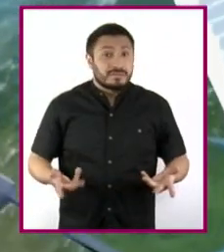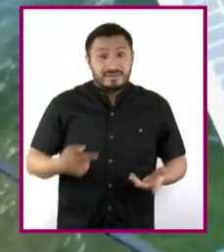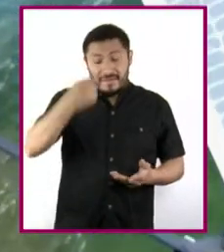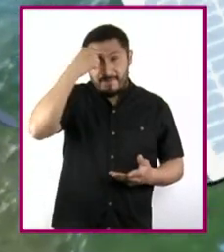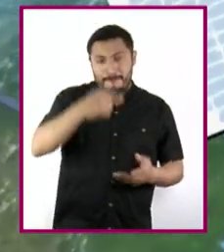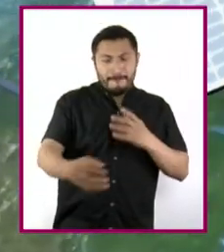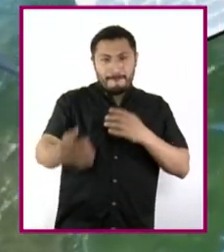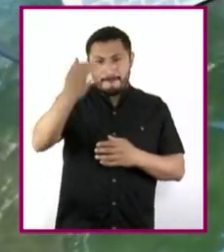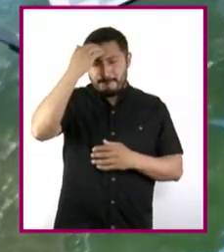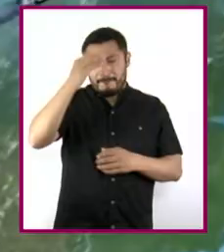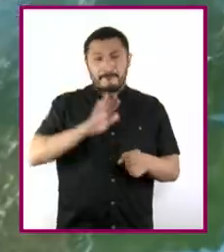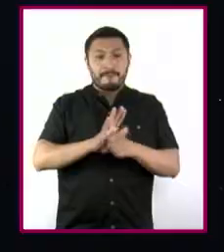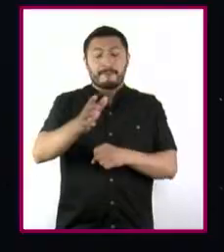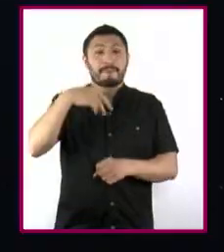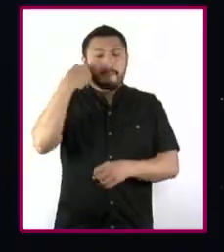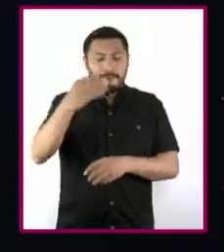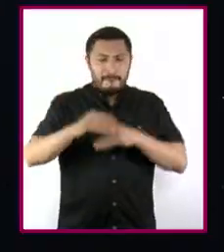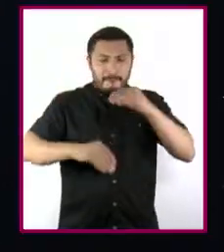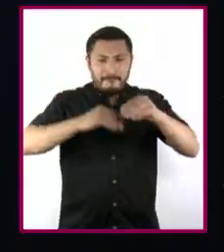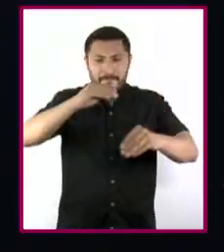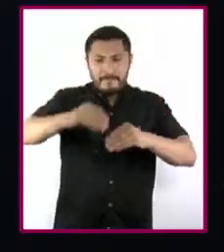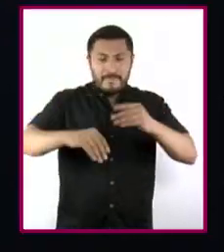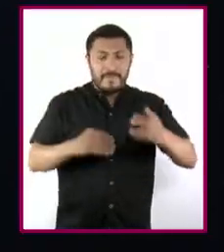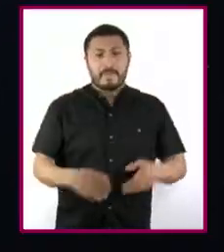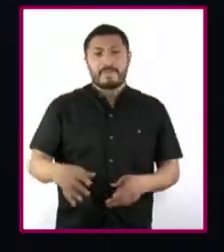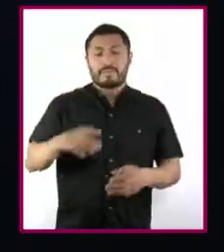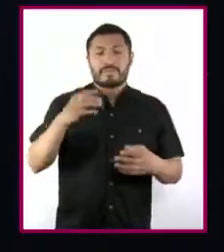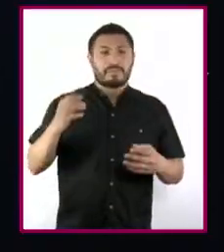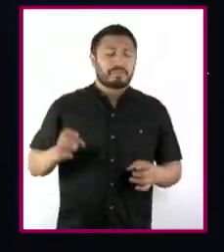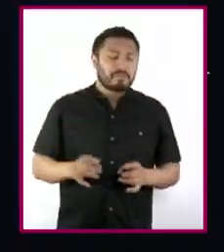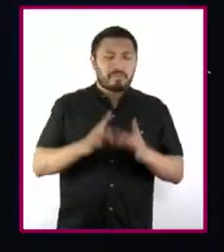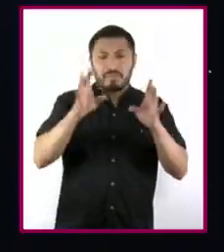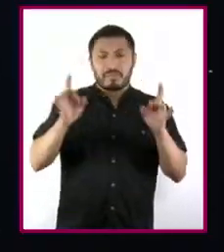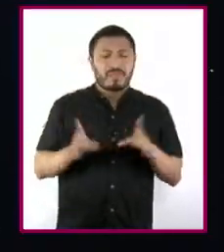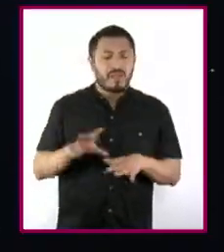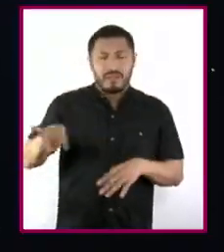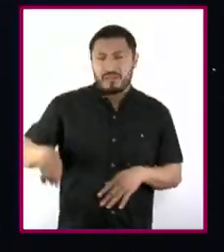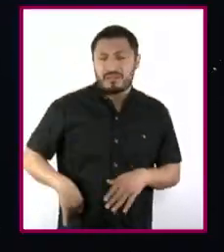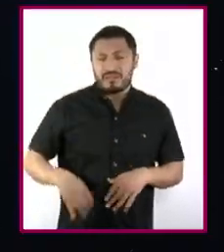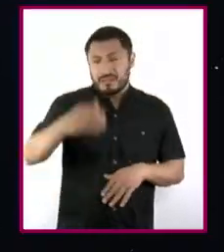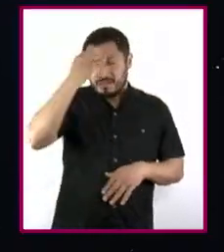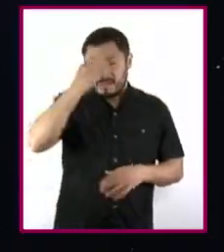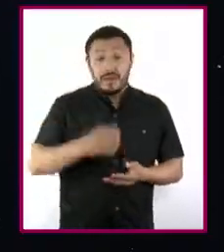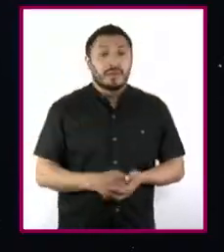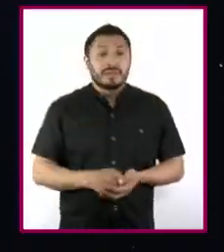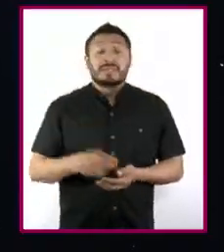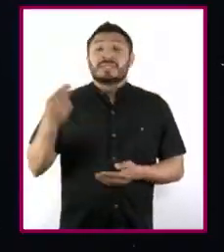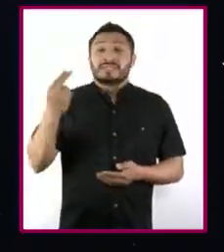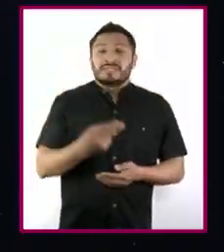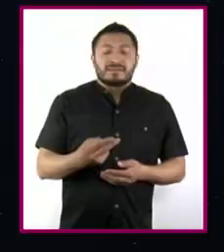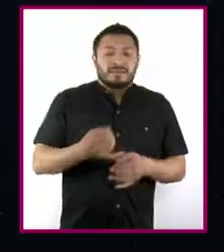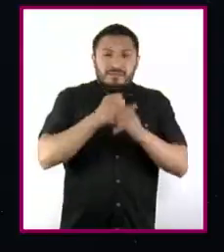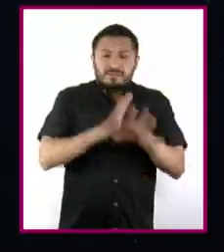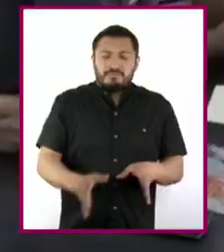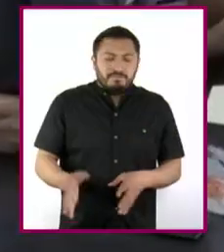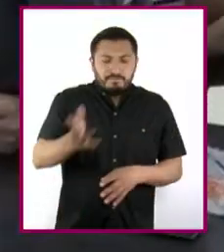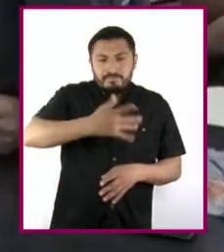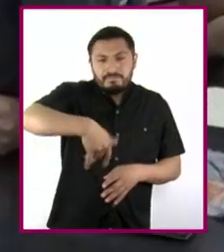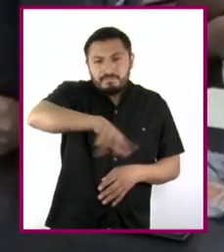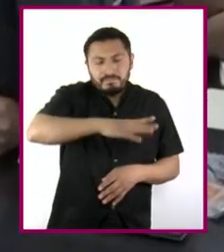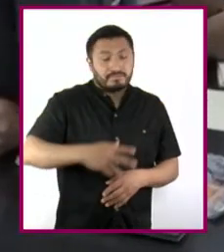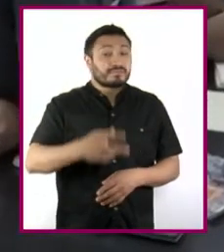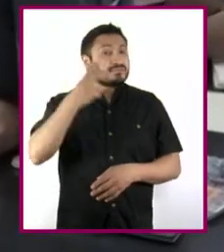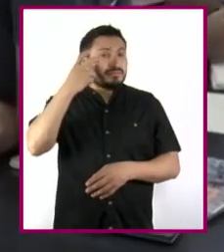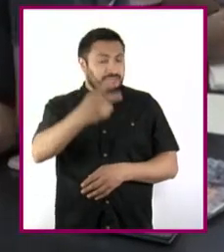para conocer cualquier proceso, procedimiento, fenómeno que nos interesa conocer. Necesitamos recabar información. En